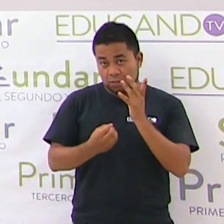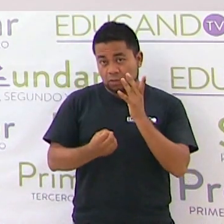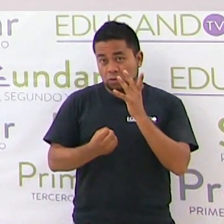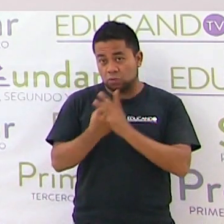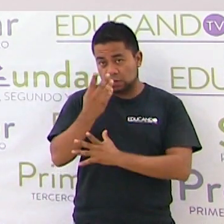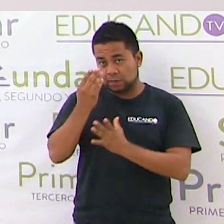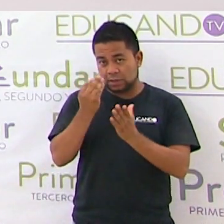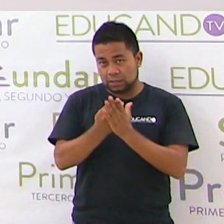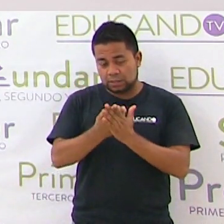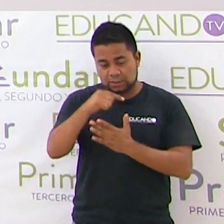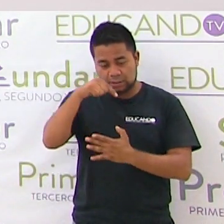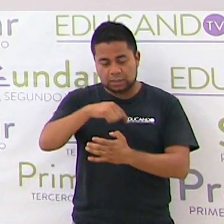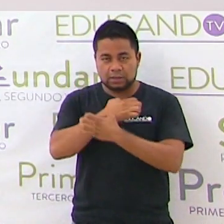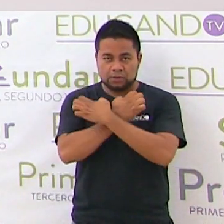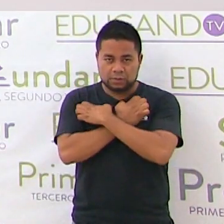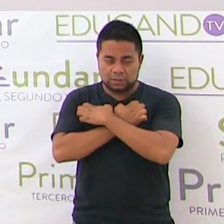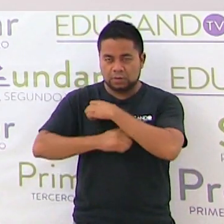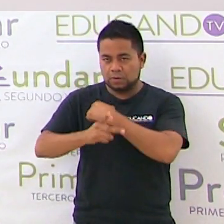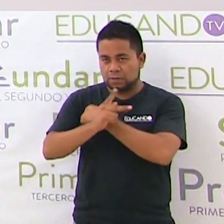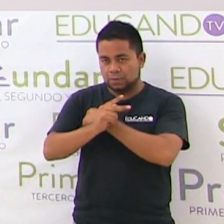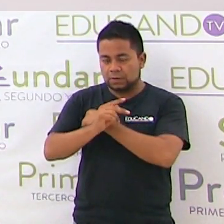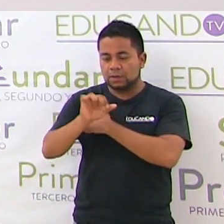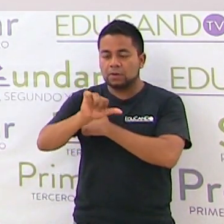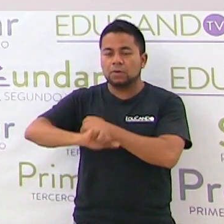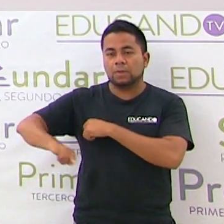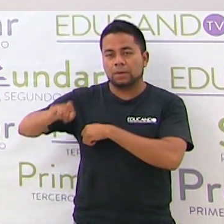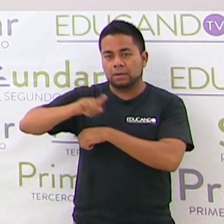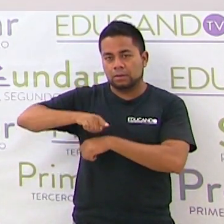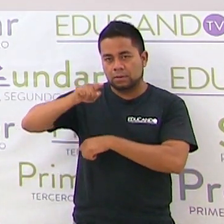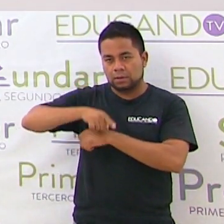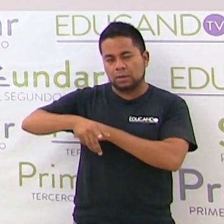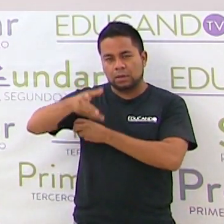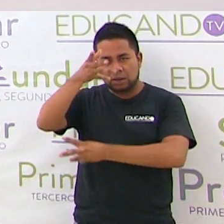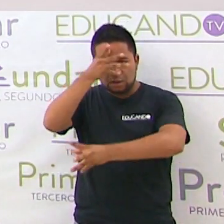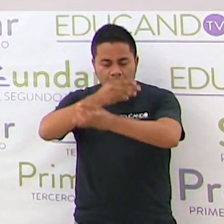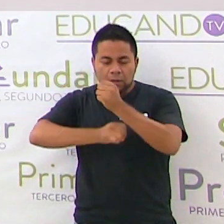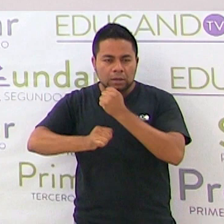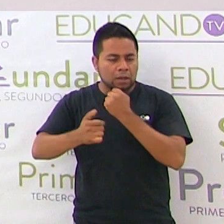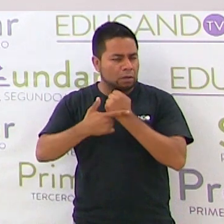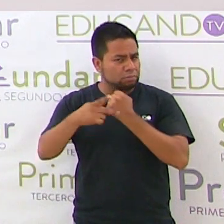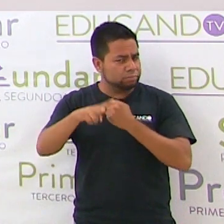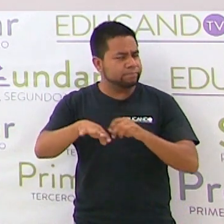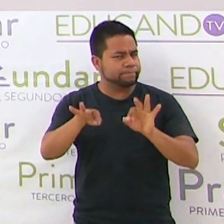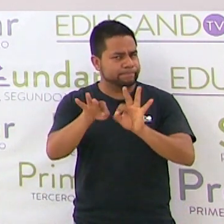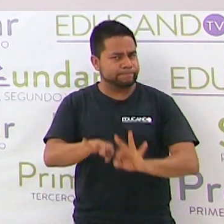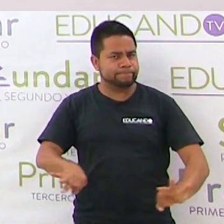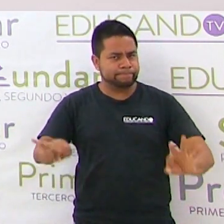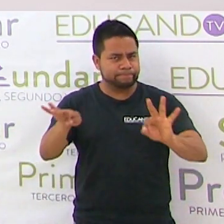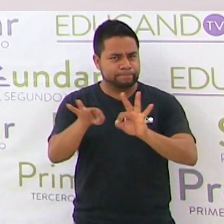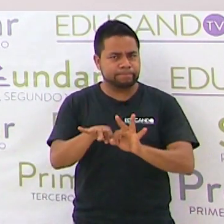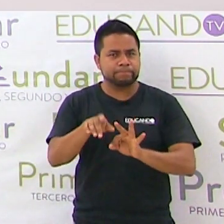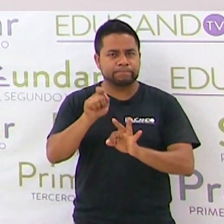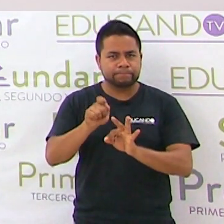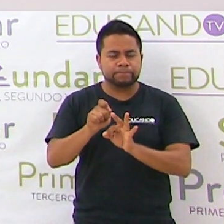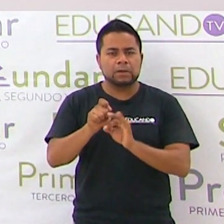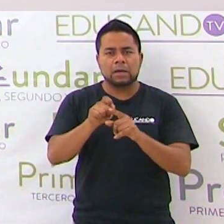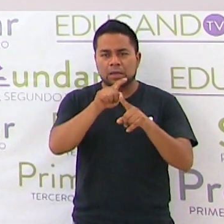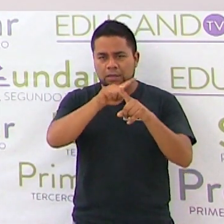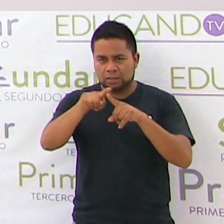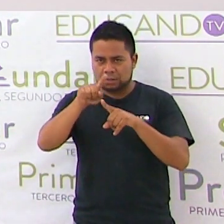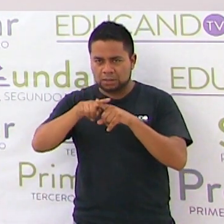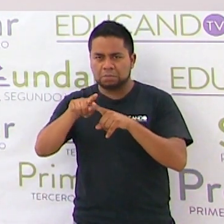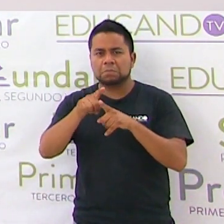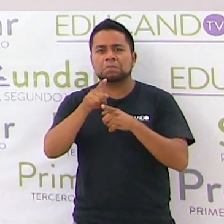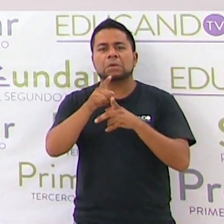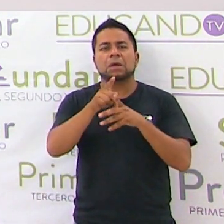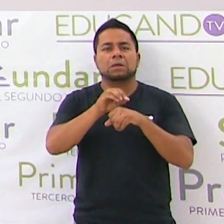sesión de Educando TV. El día de hoy vamos a aprender algo muy importante. Durante todas estas transmisiones nosotros les